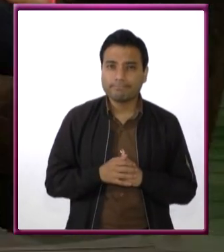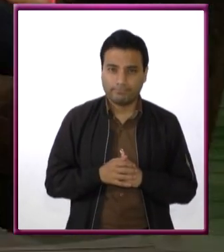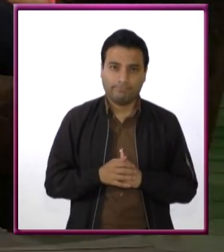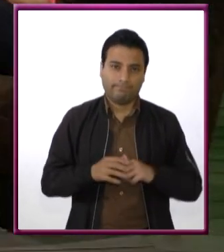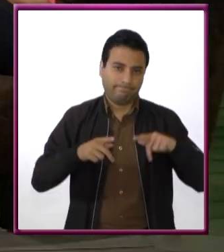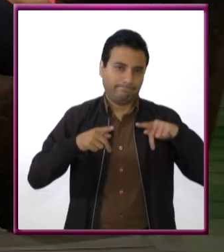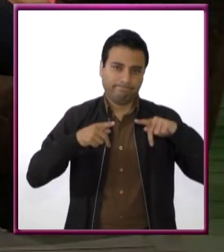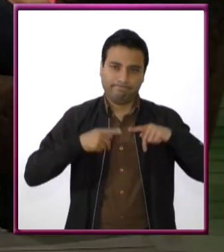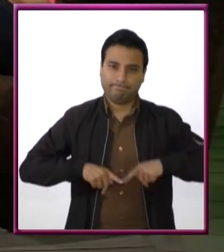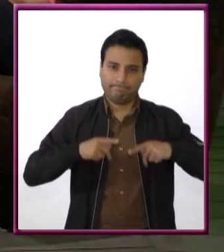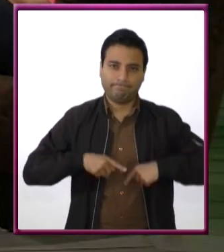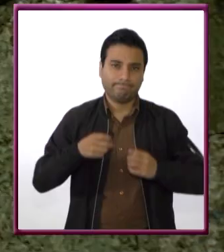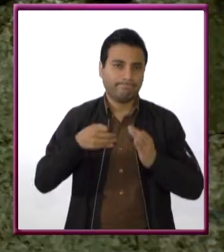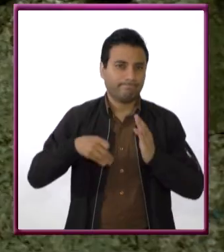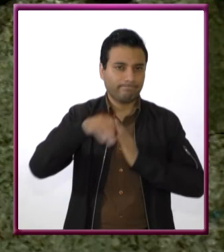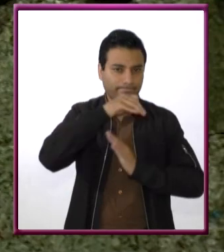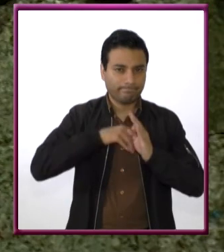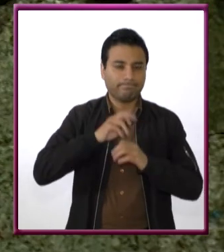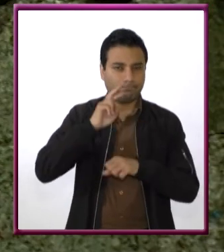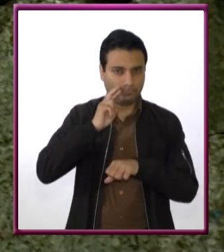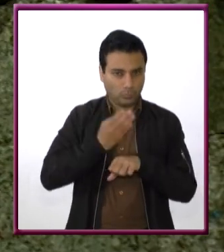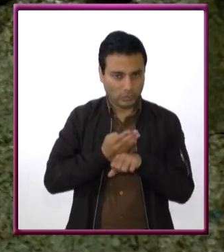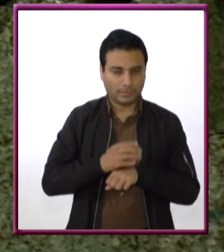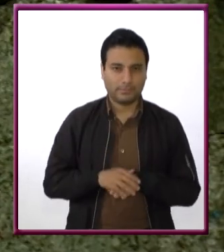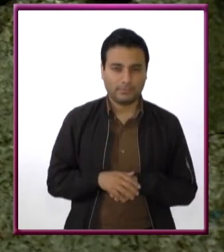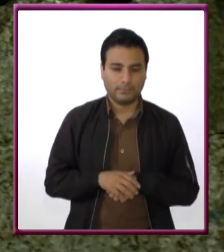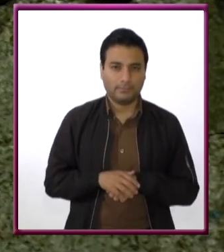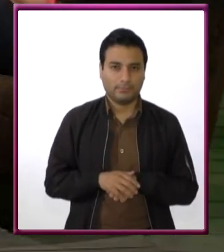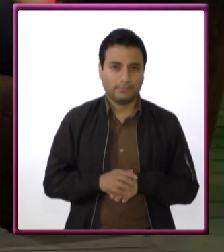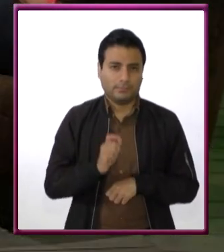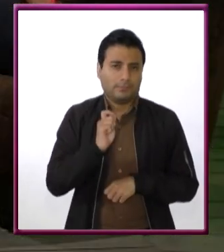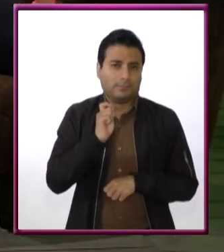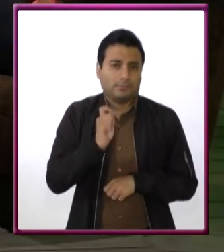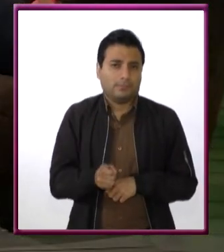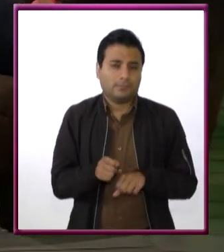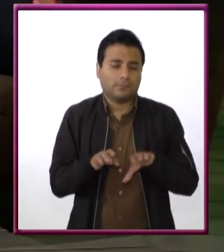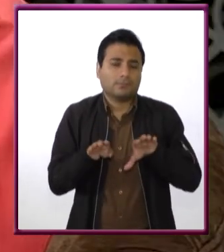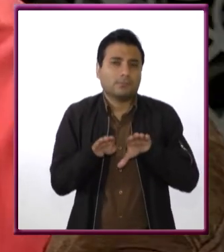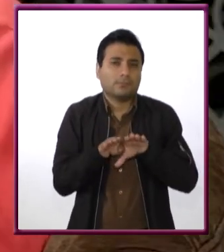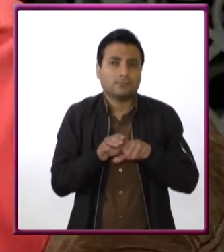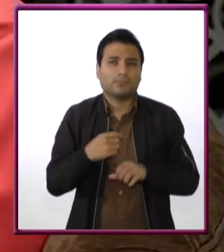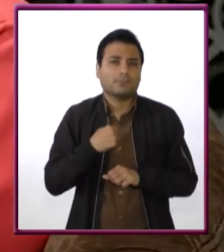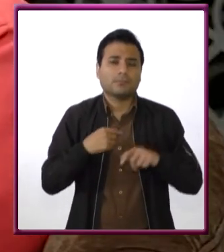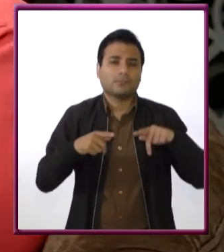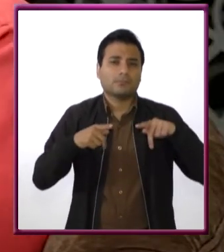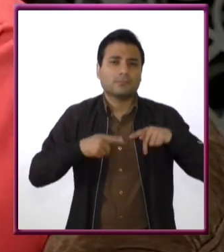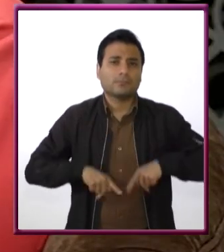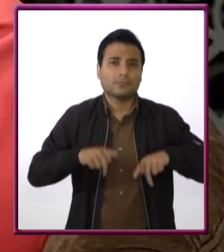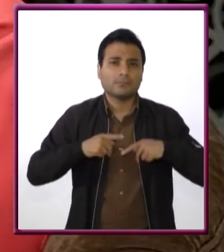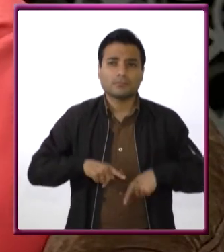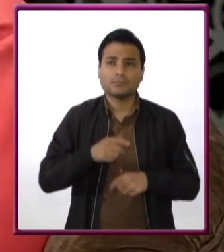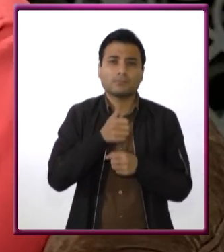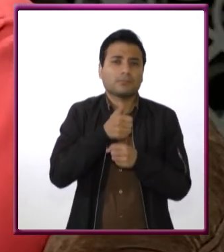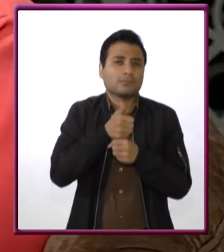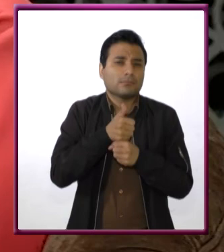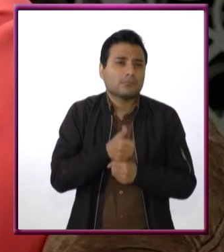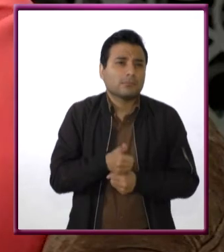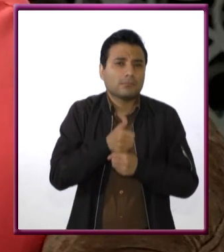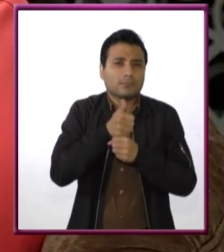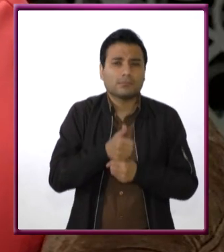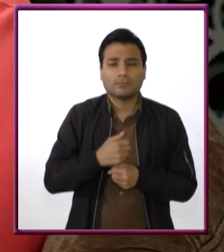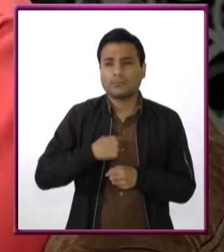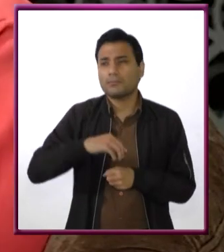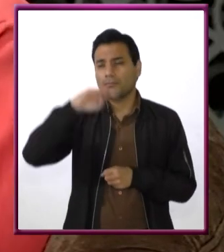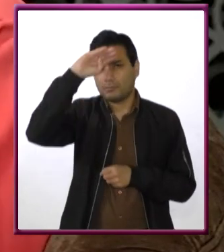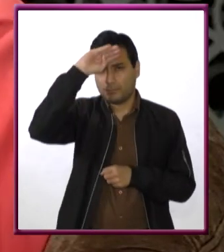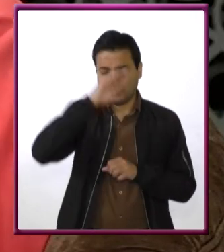corresponsabilidad. Es decir, no solamente vernos como las posibles víctimas del tramo final de la cadena que